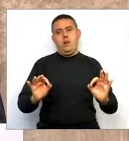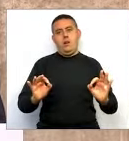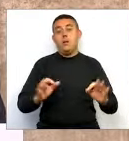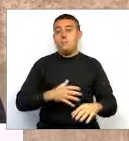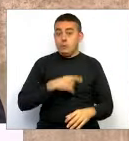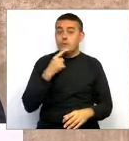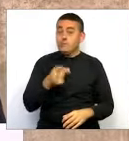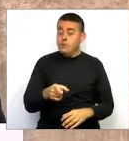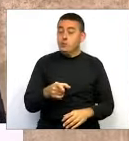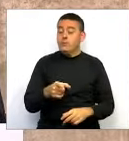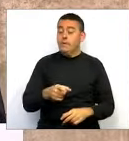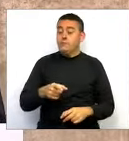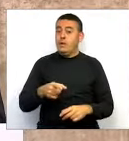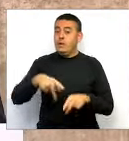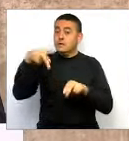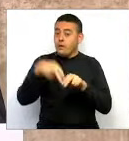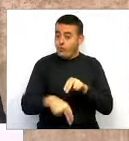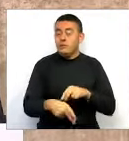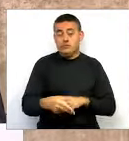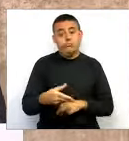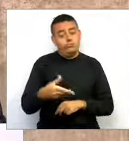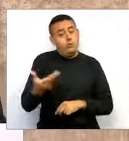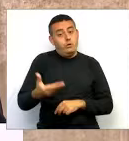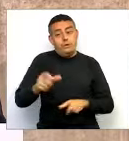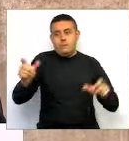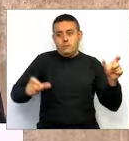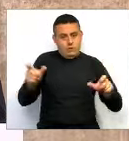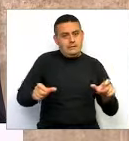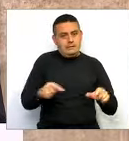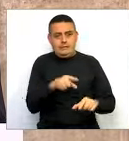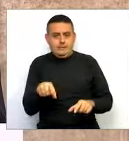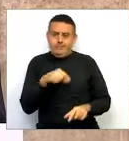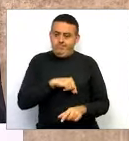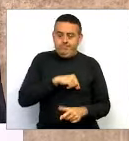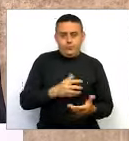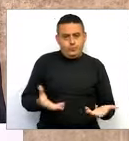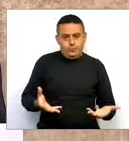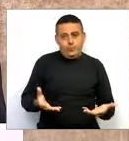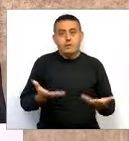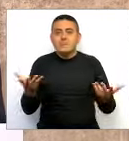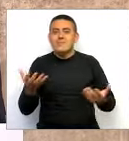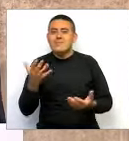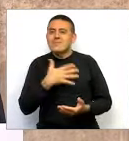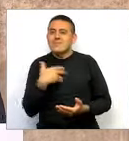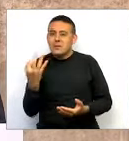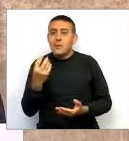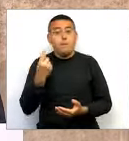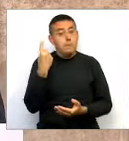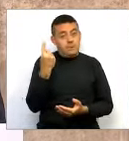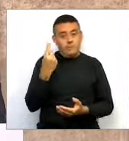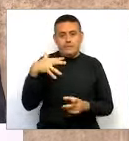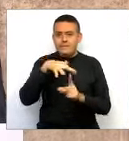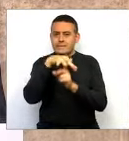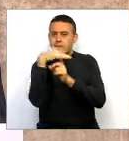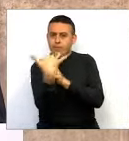muy importante para muchas personas la voluntad es que se consolida la situación avançar en la superación del